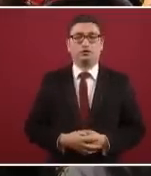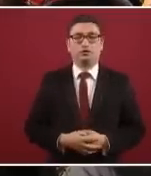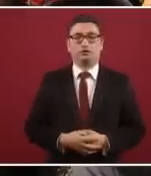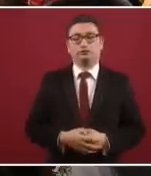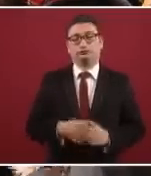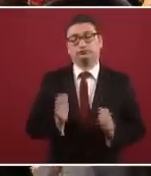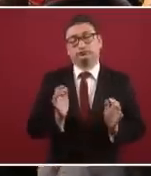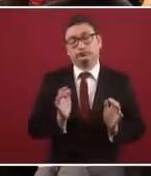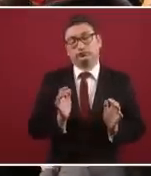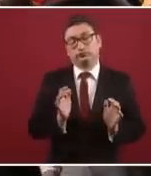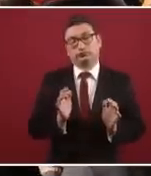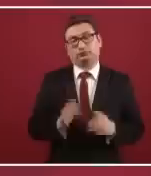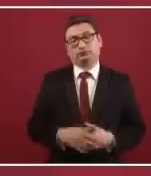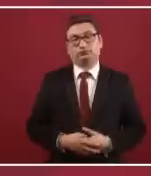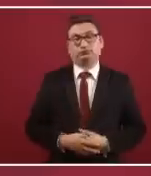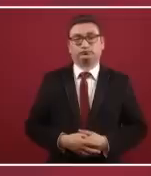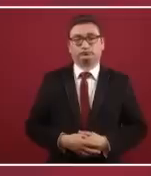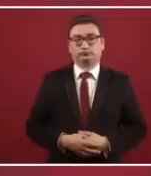Digo,